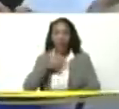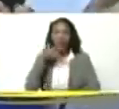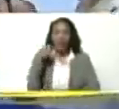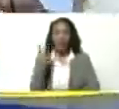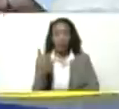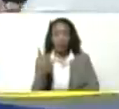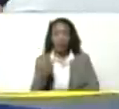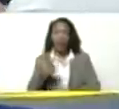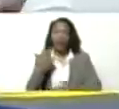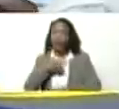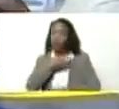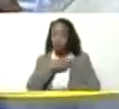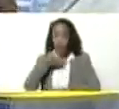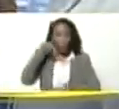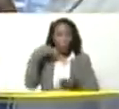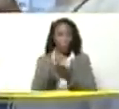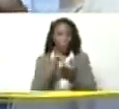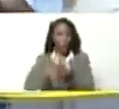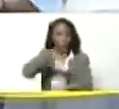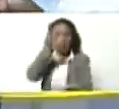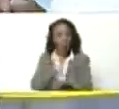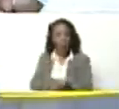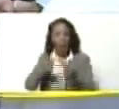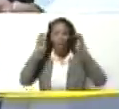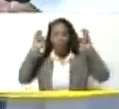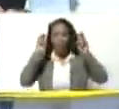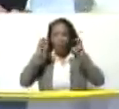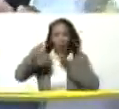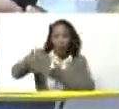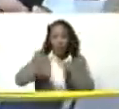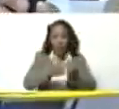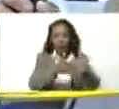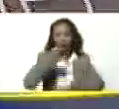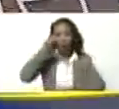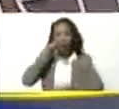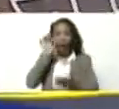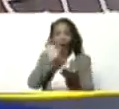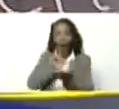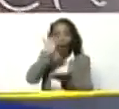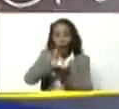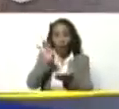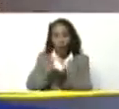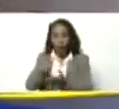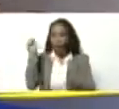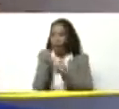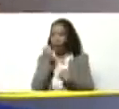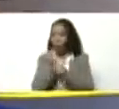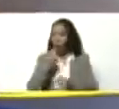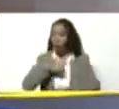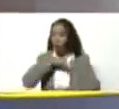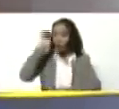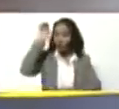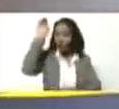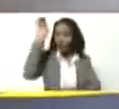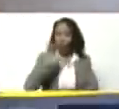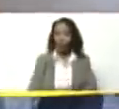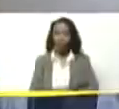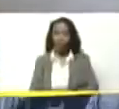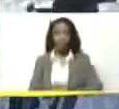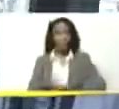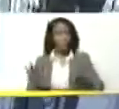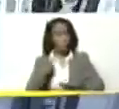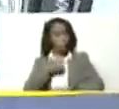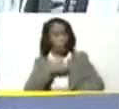que estamos certificando rutas del café como parte de la estrategia de la gestión de nuestro destino. Así que